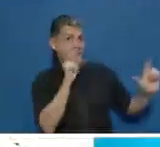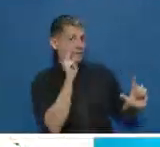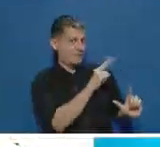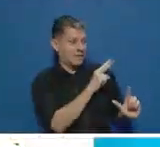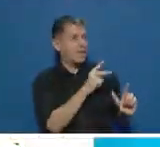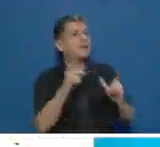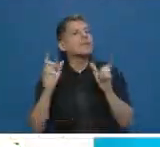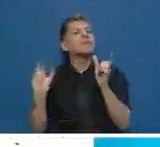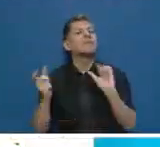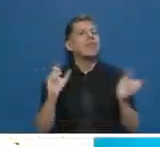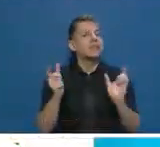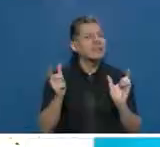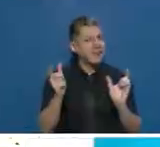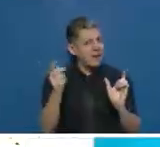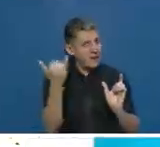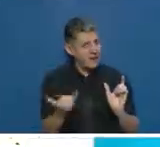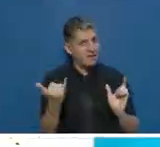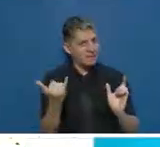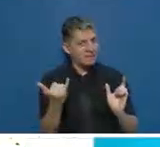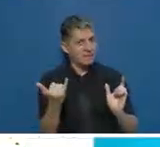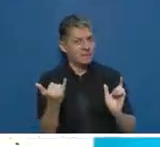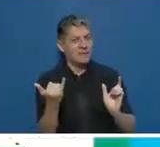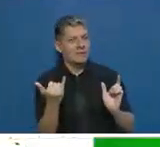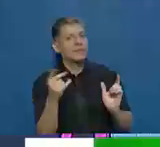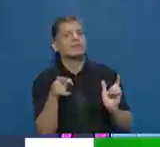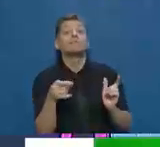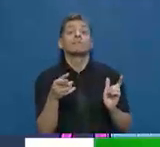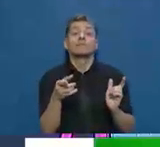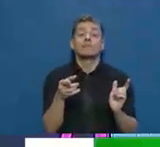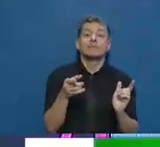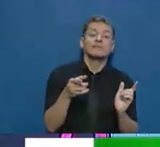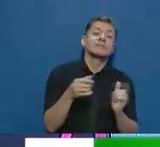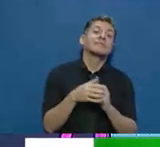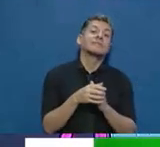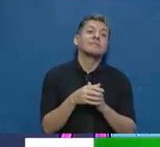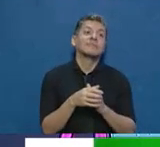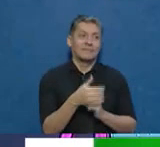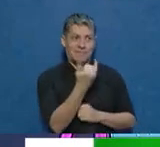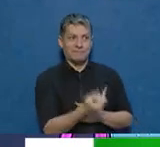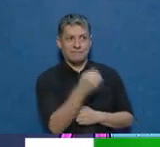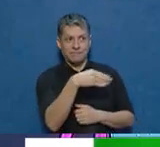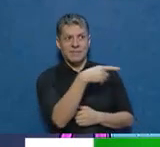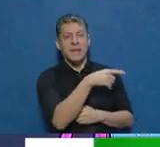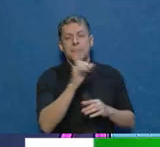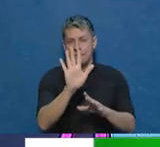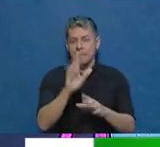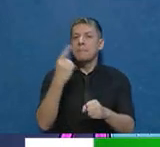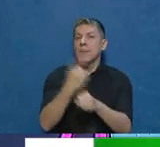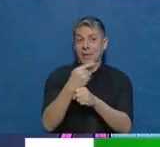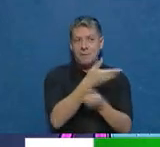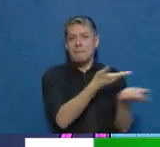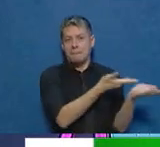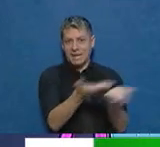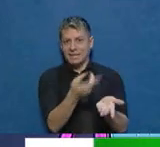una diferenciación, ¿no? Que tiene que ver justamente con aquellos que... aquí la tenemos, a nuestras espaldas. Primero lo vamos a